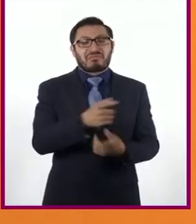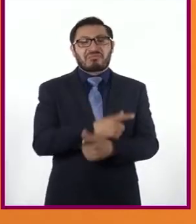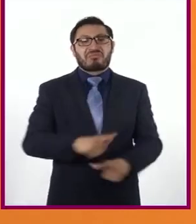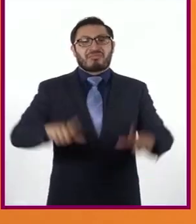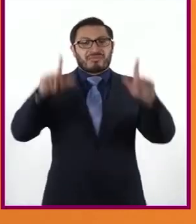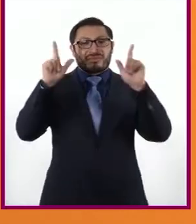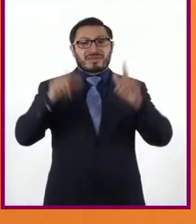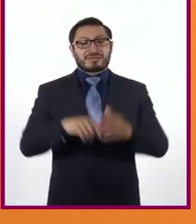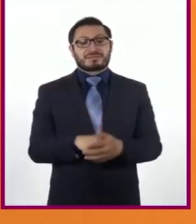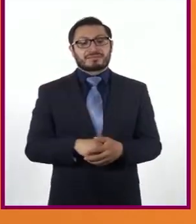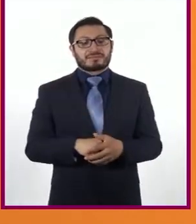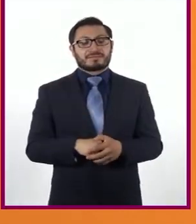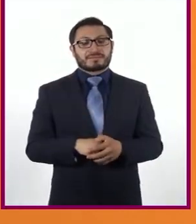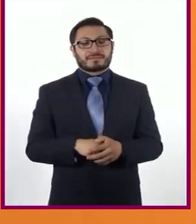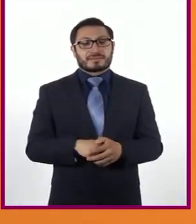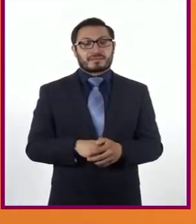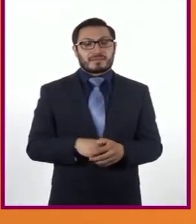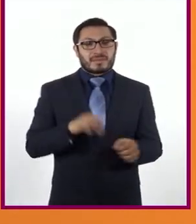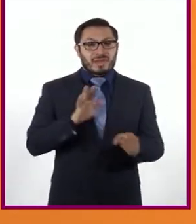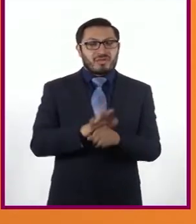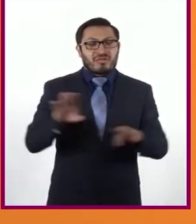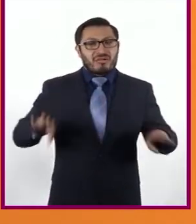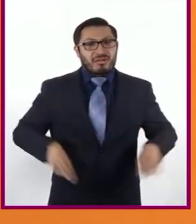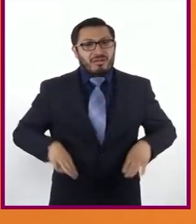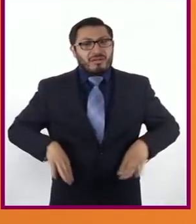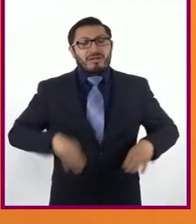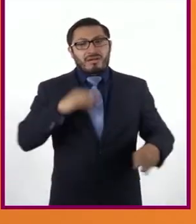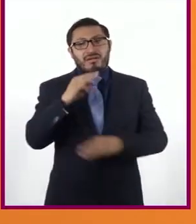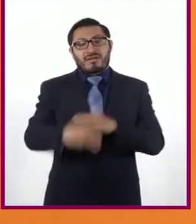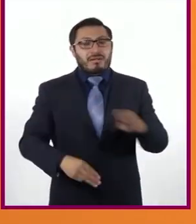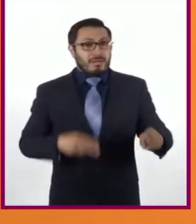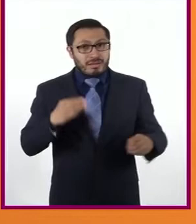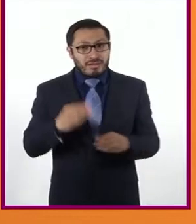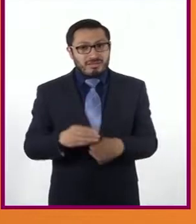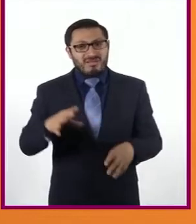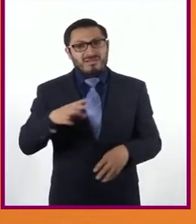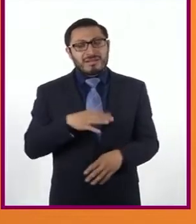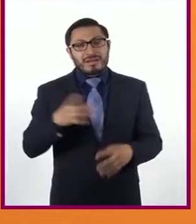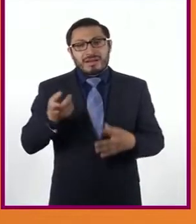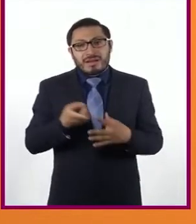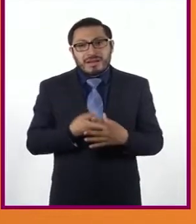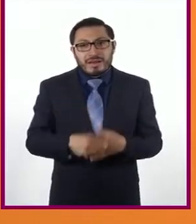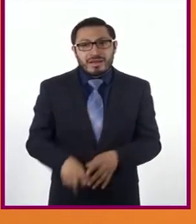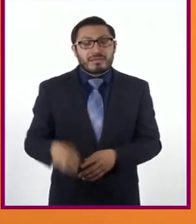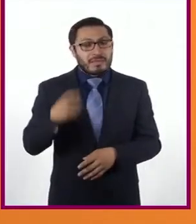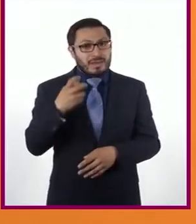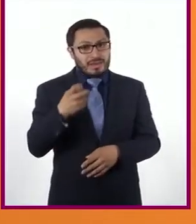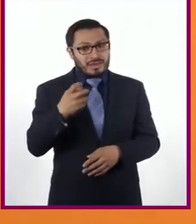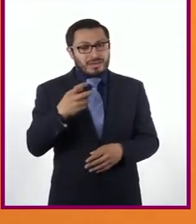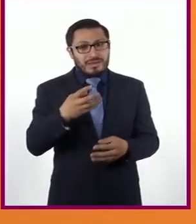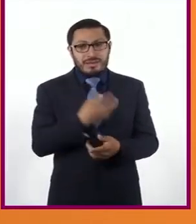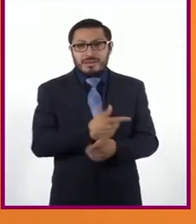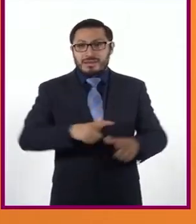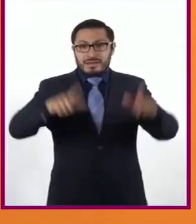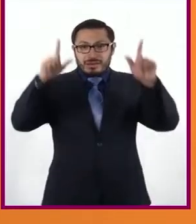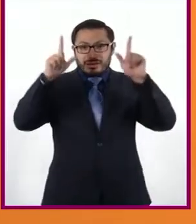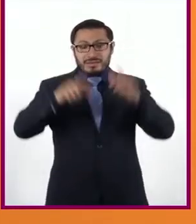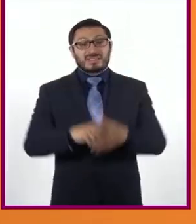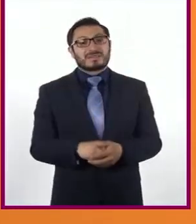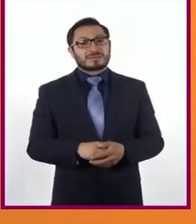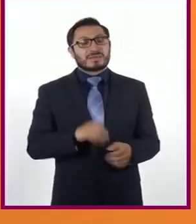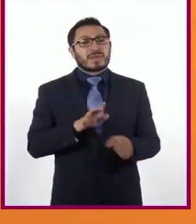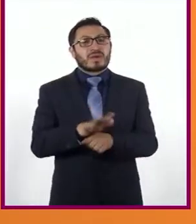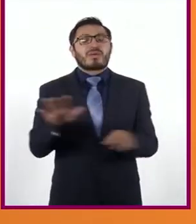liberalismo? ¿Qué características del mundo de hoy tuvieron su origen en este periodo? ¿Qué